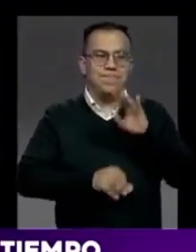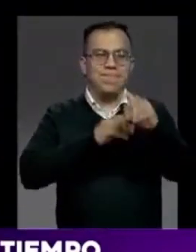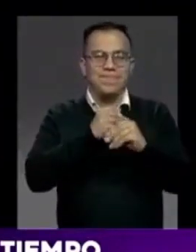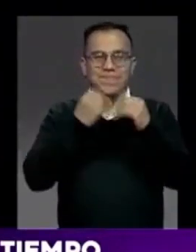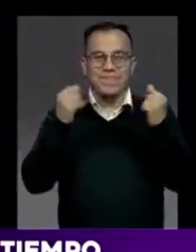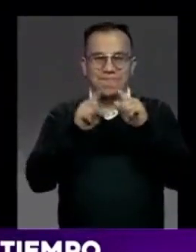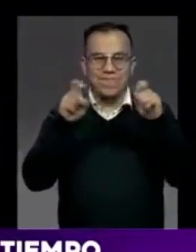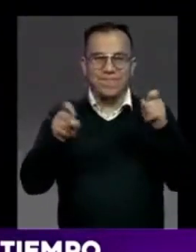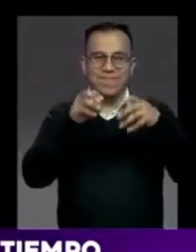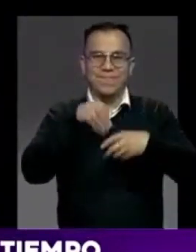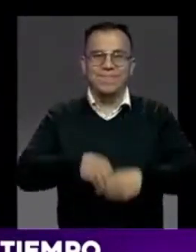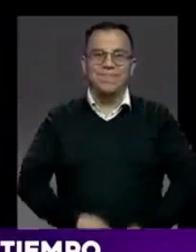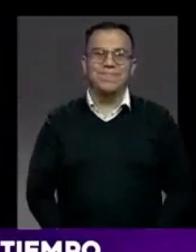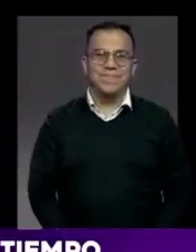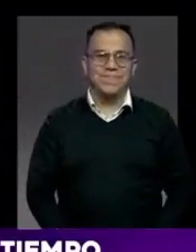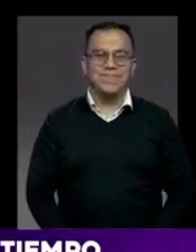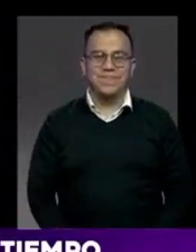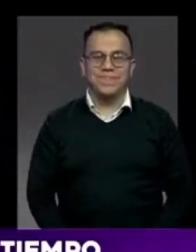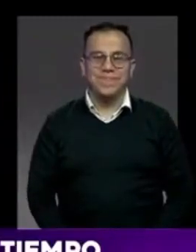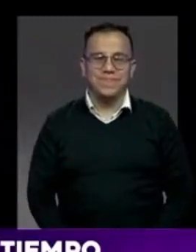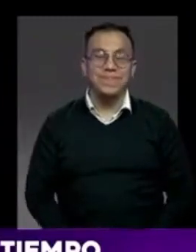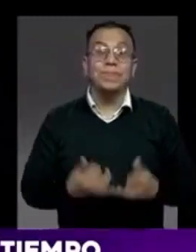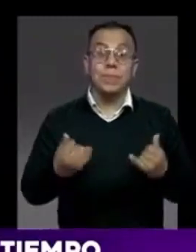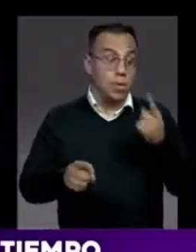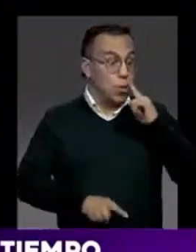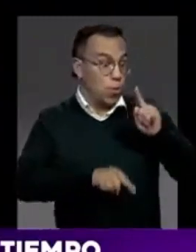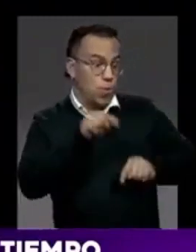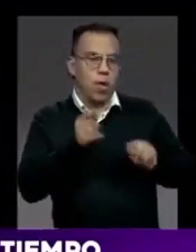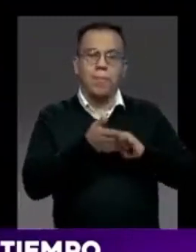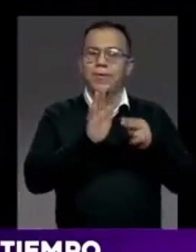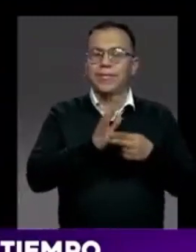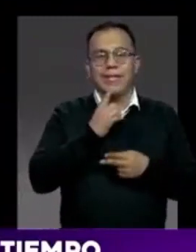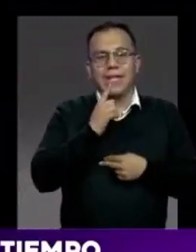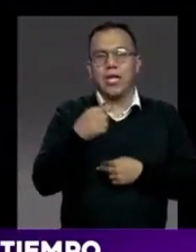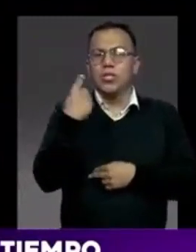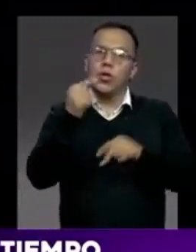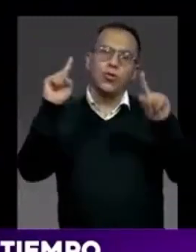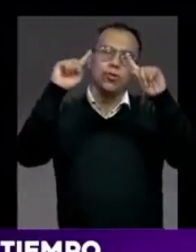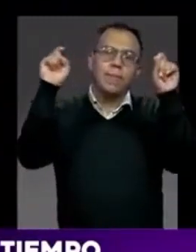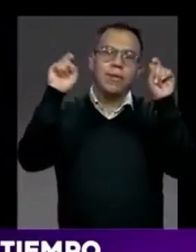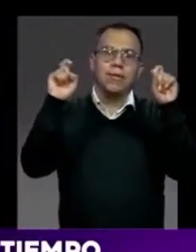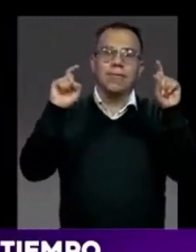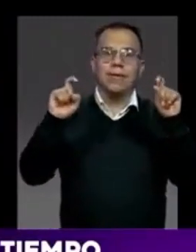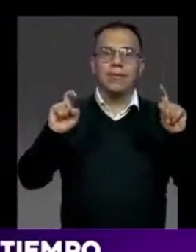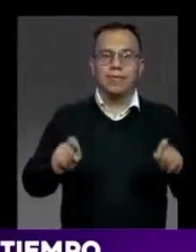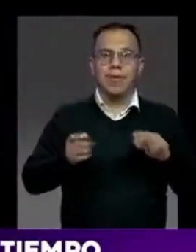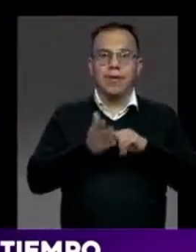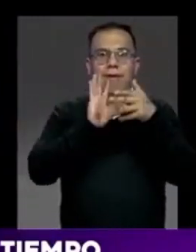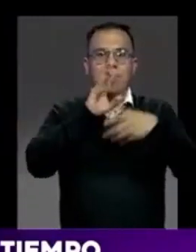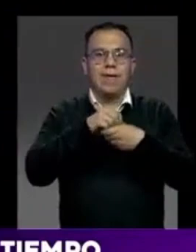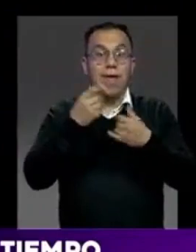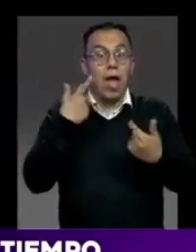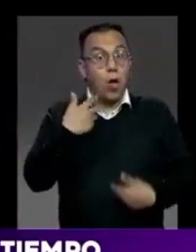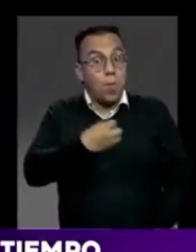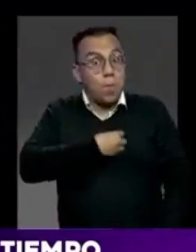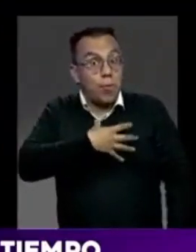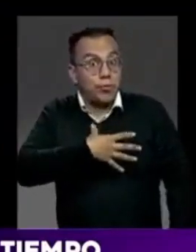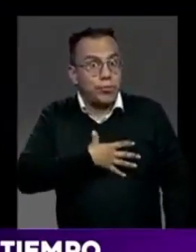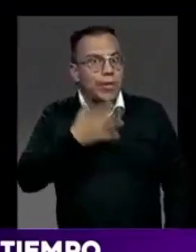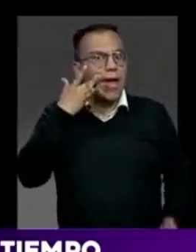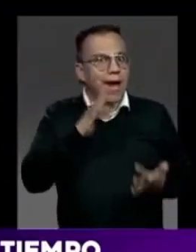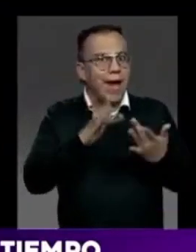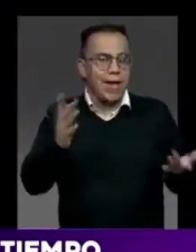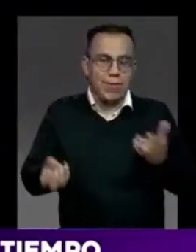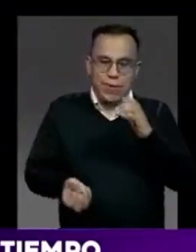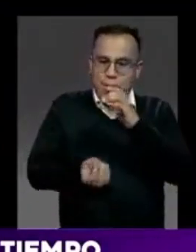temas del contrato en el tema de agricultura no podemos seguir nosotros con esos temas que hacen que los campesinos se queden sin oportunidad porque cuando en